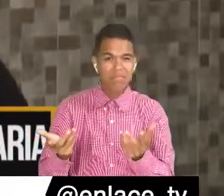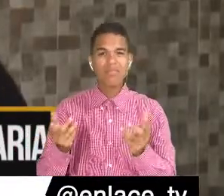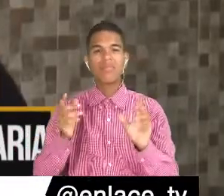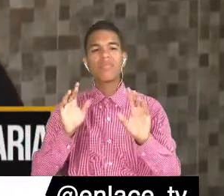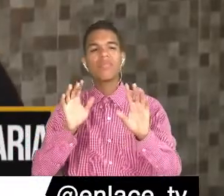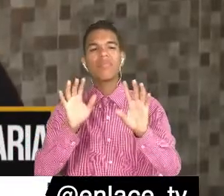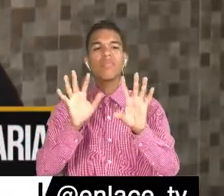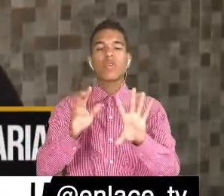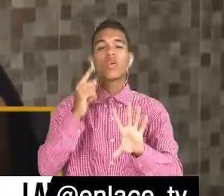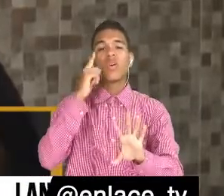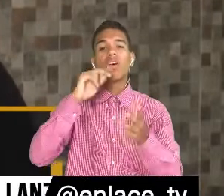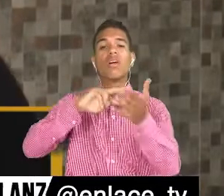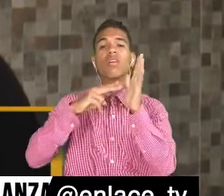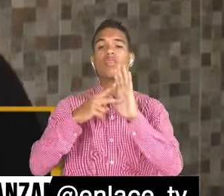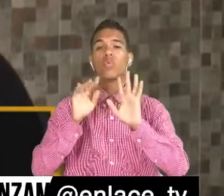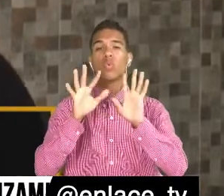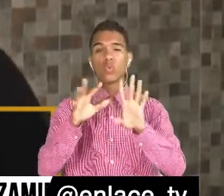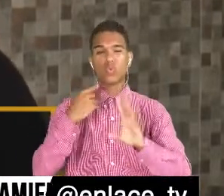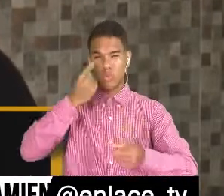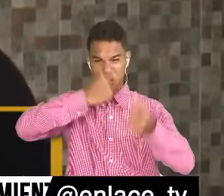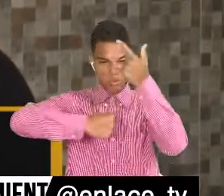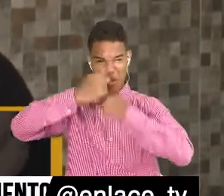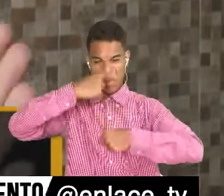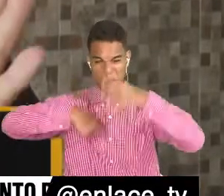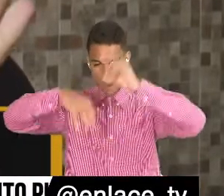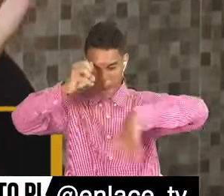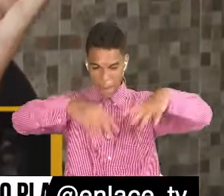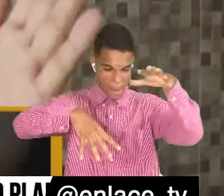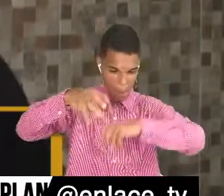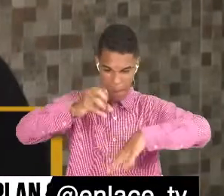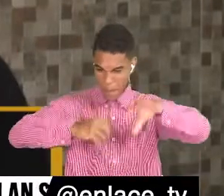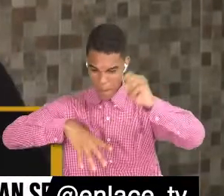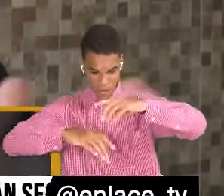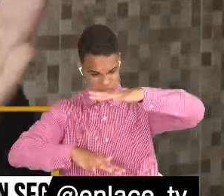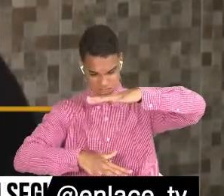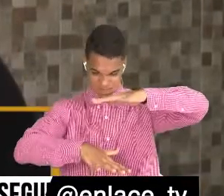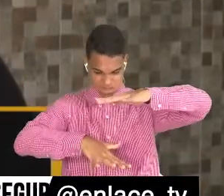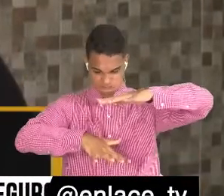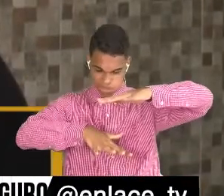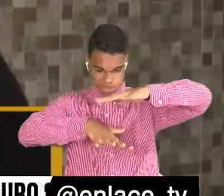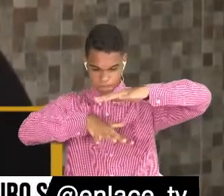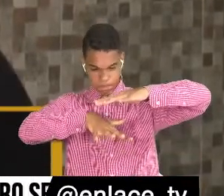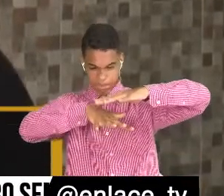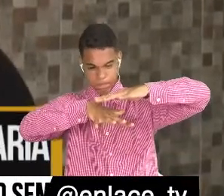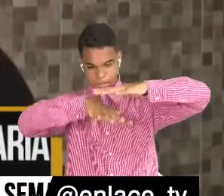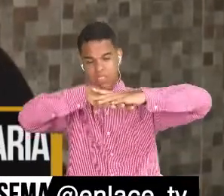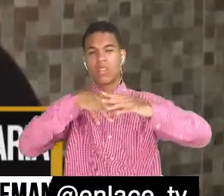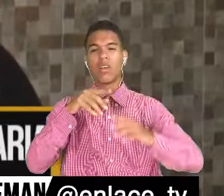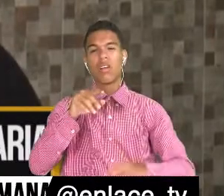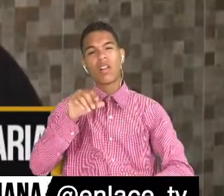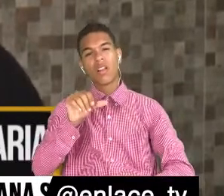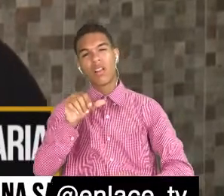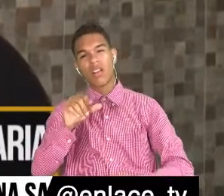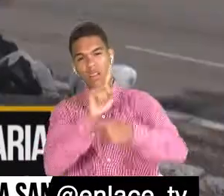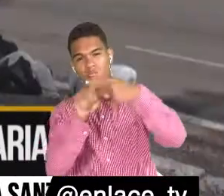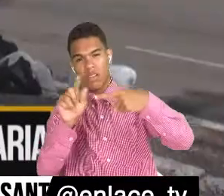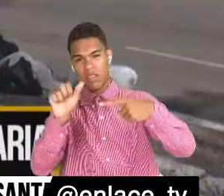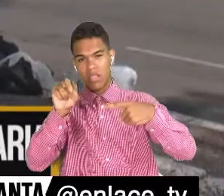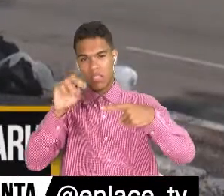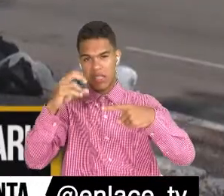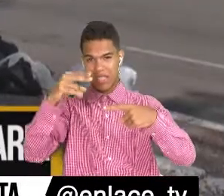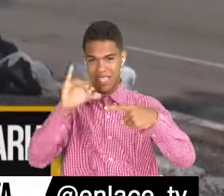las limitaciones también para el relleno del Chicayá, es decir, no va a poder disponerse ni en el Chicayá ni en Rediva posterior al término establecido.